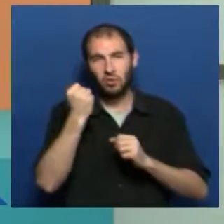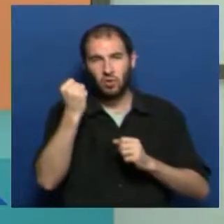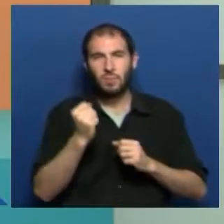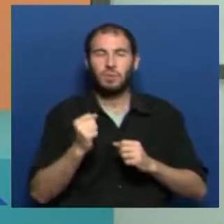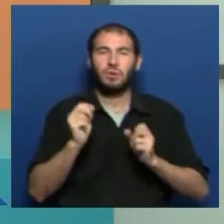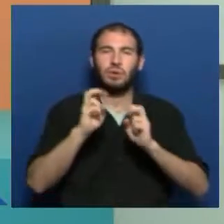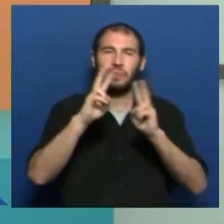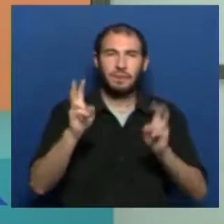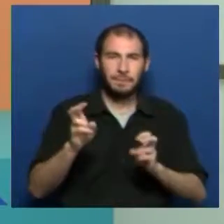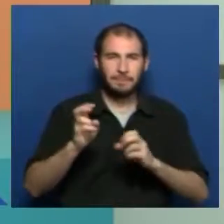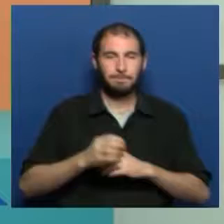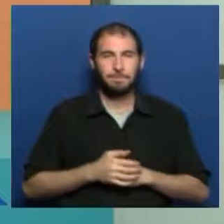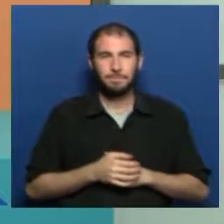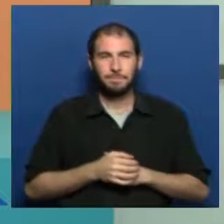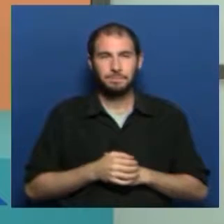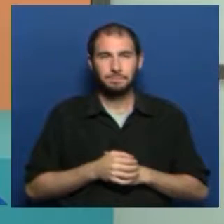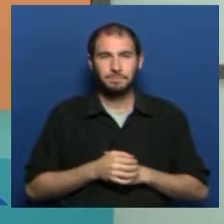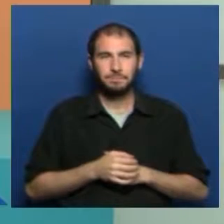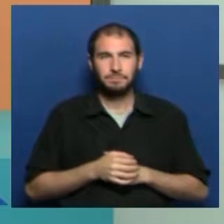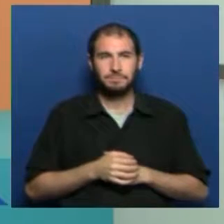una razón de